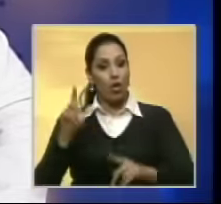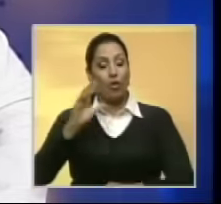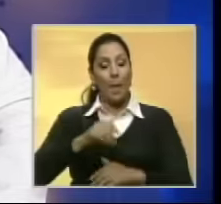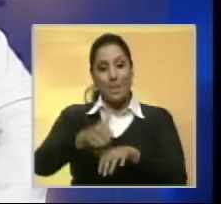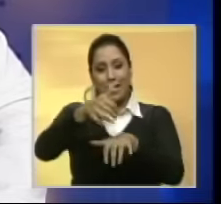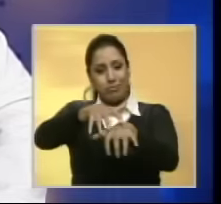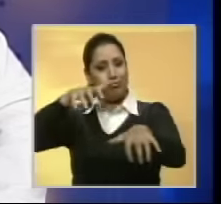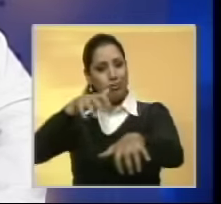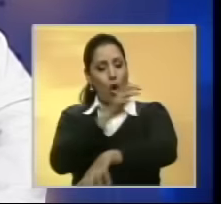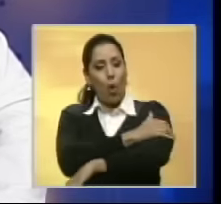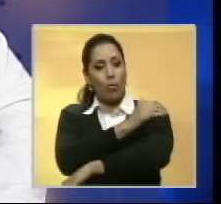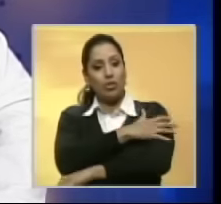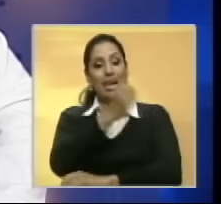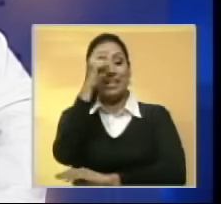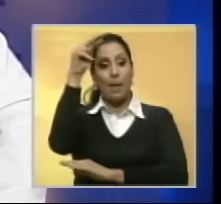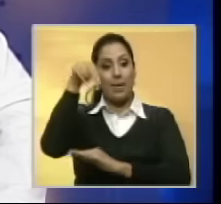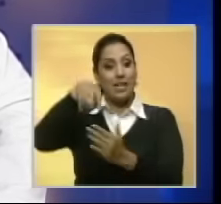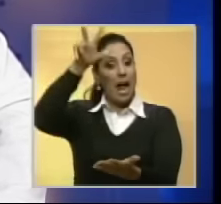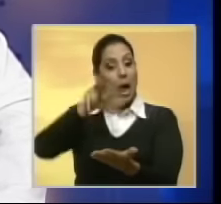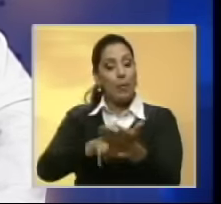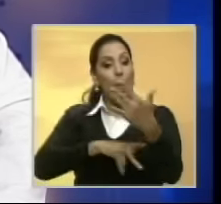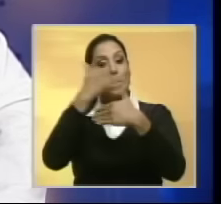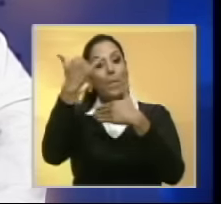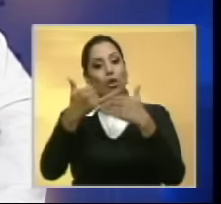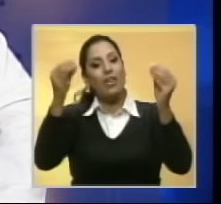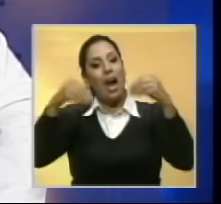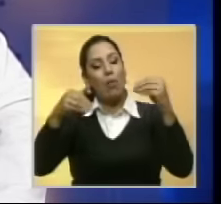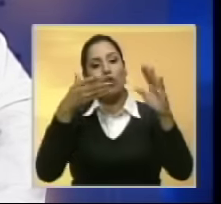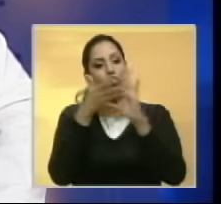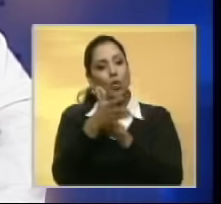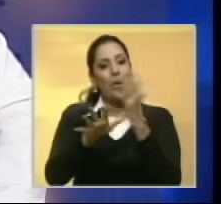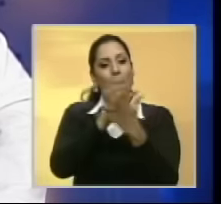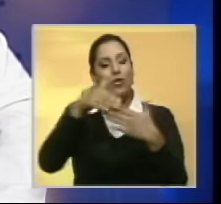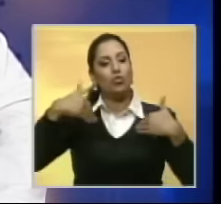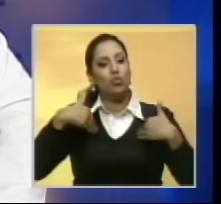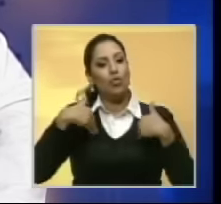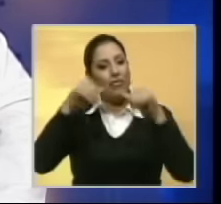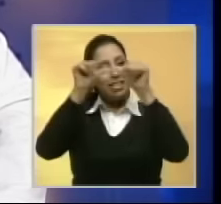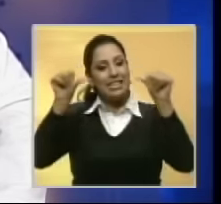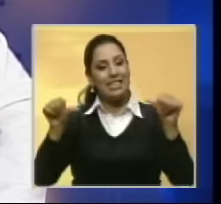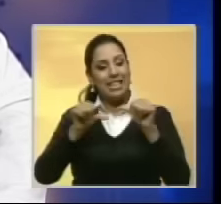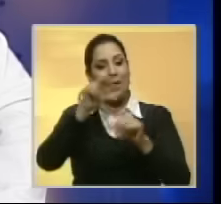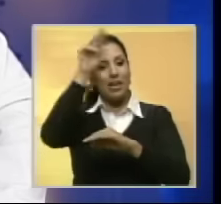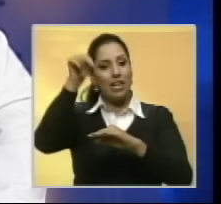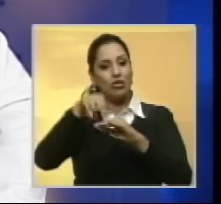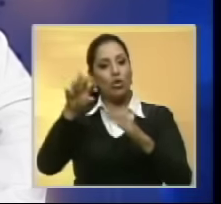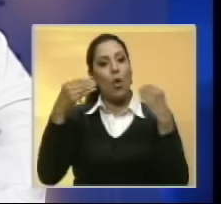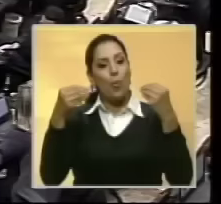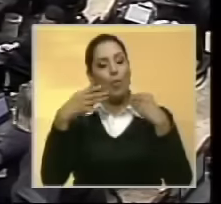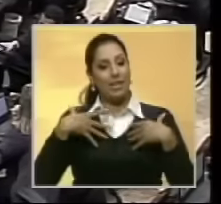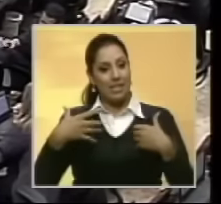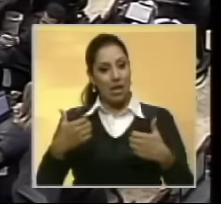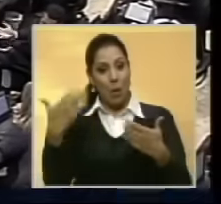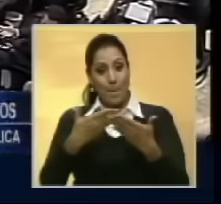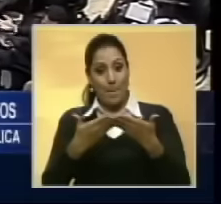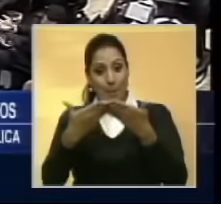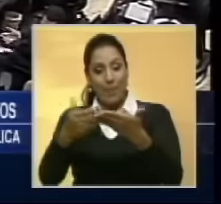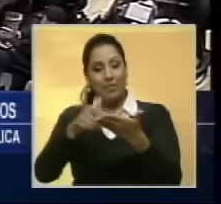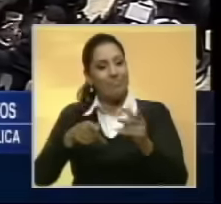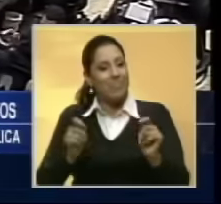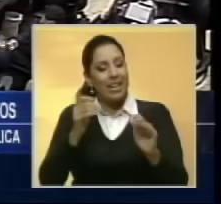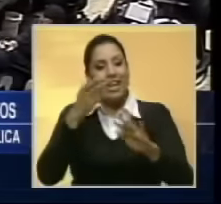mayoría opositora de la Asamblea Nacional aprobó el proyecto de acuerdo sobre la crisis que atraviesa el Sistema Nacional Público de Salud. Con este documento se